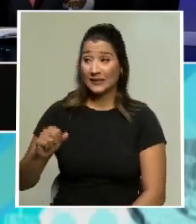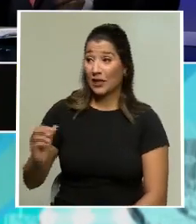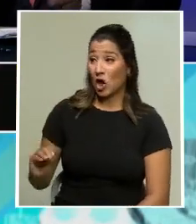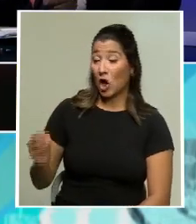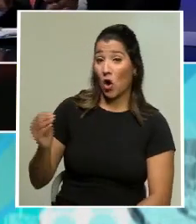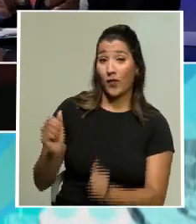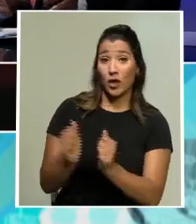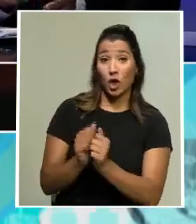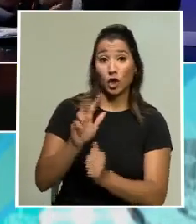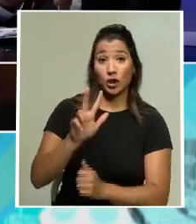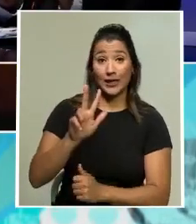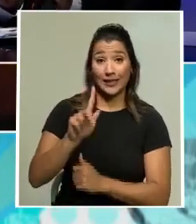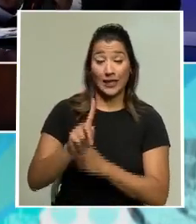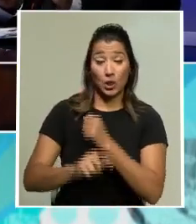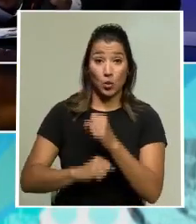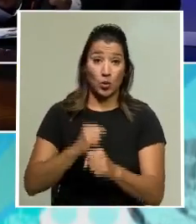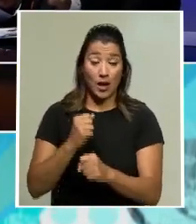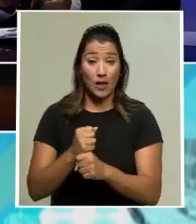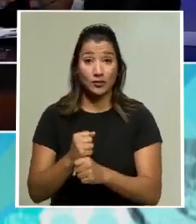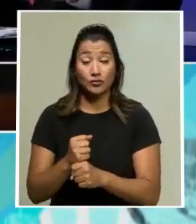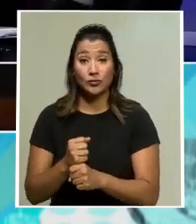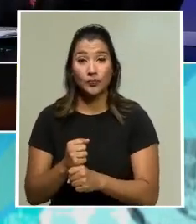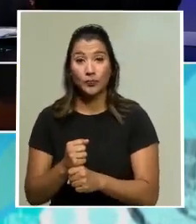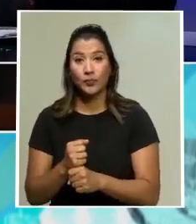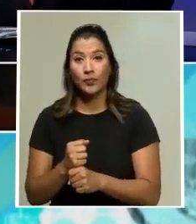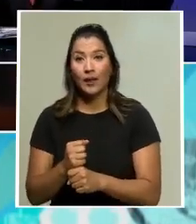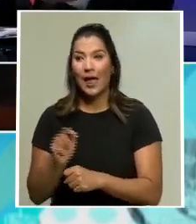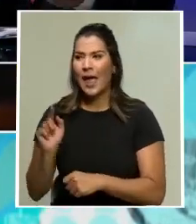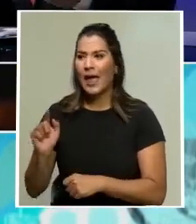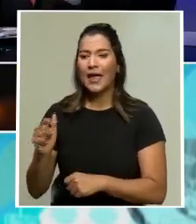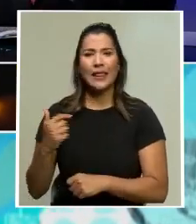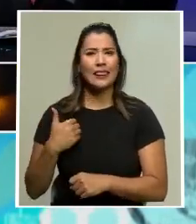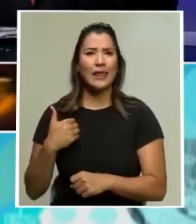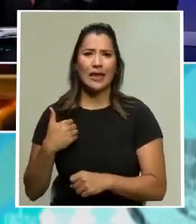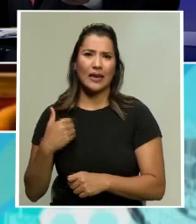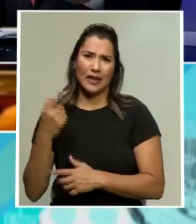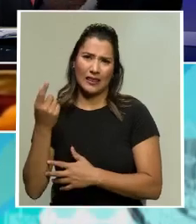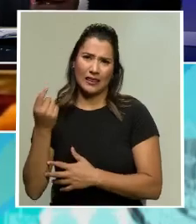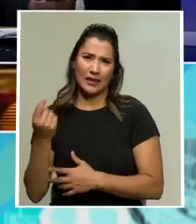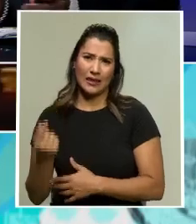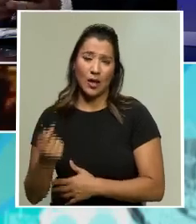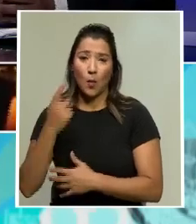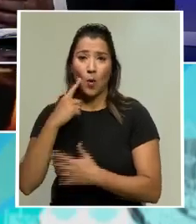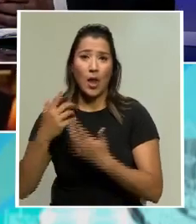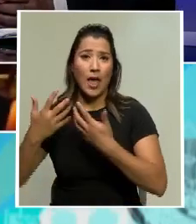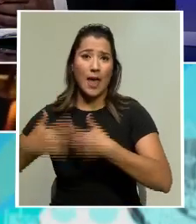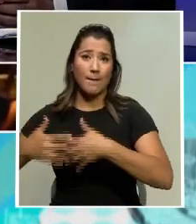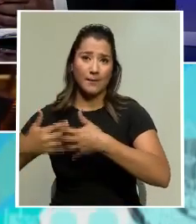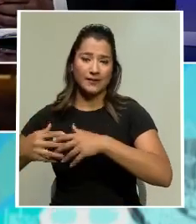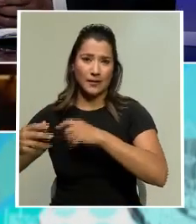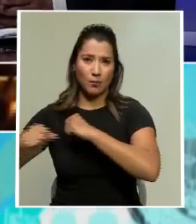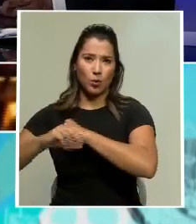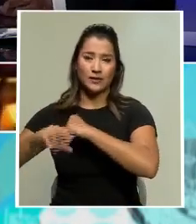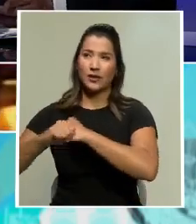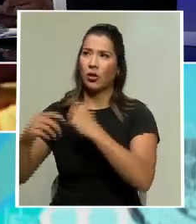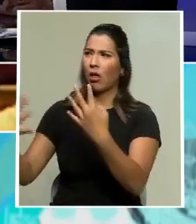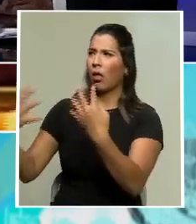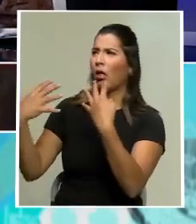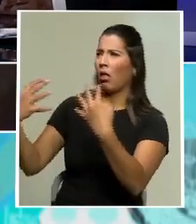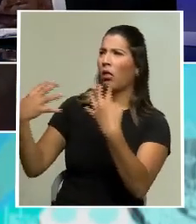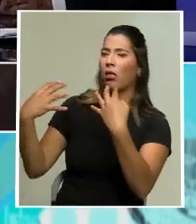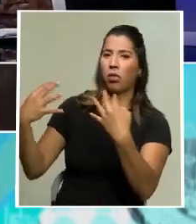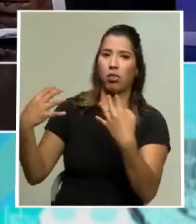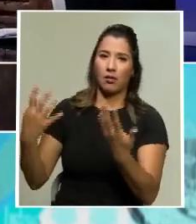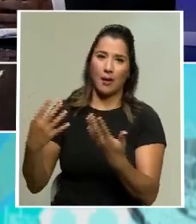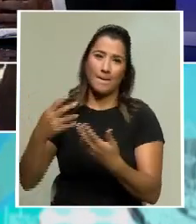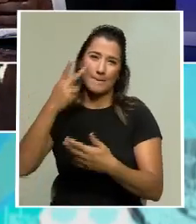años, muy llamativo, porque él tiene todos los recursos de una agencia de publicidad, y luego